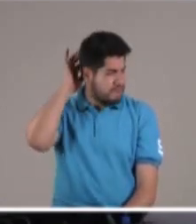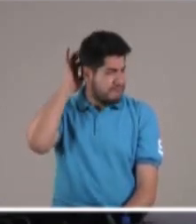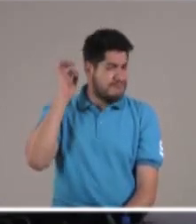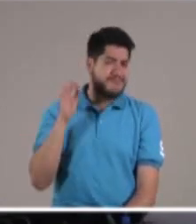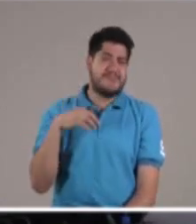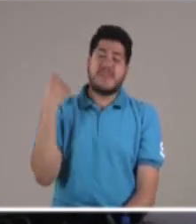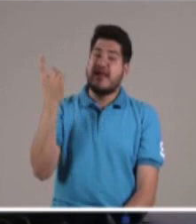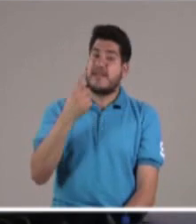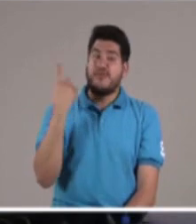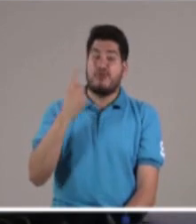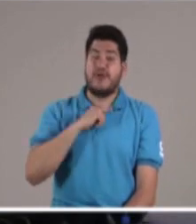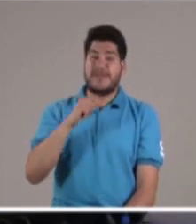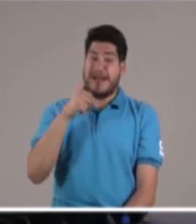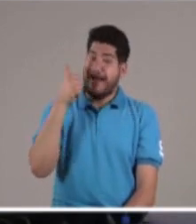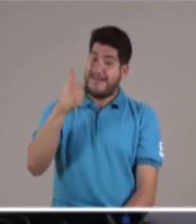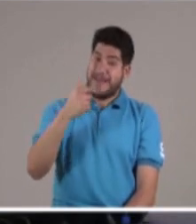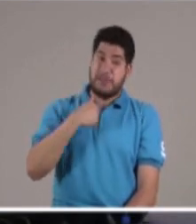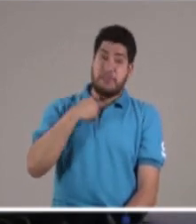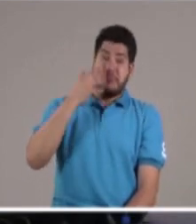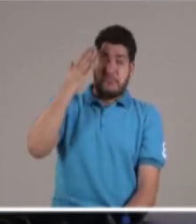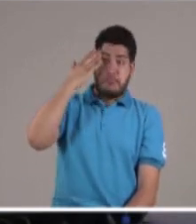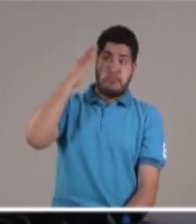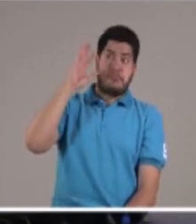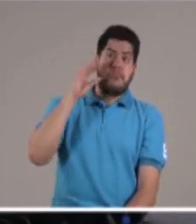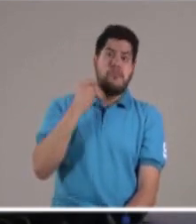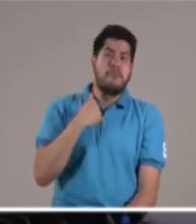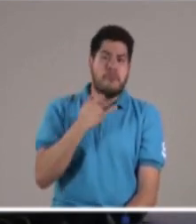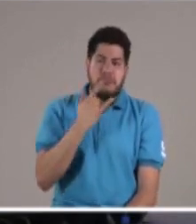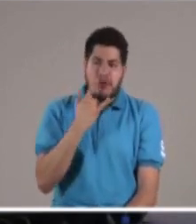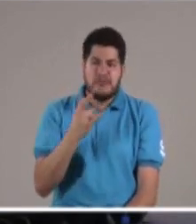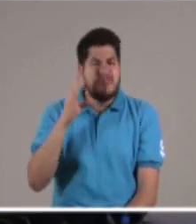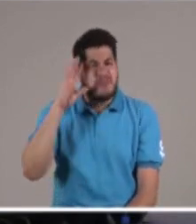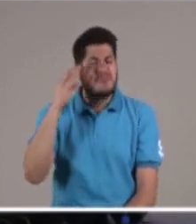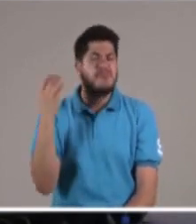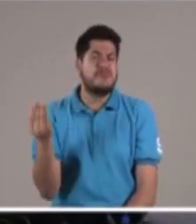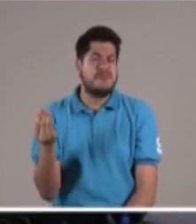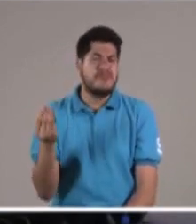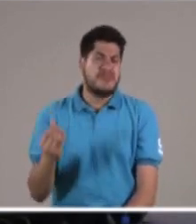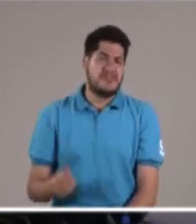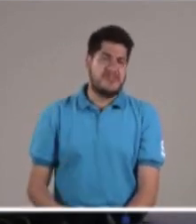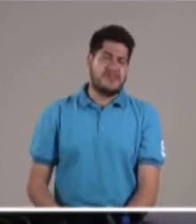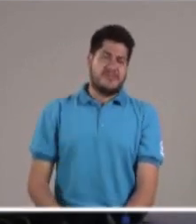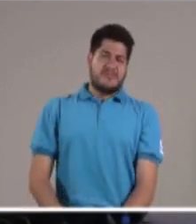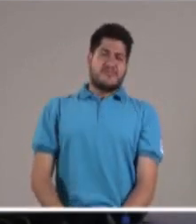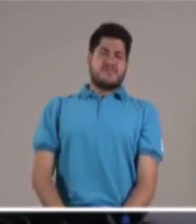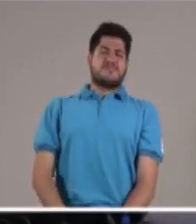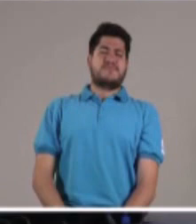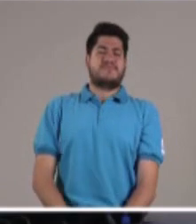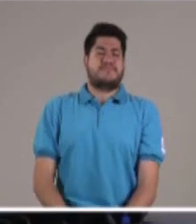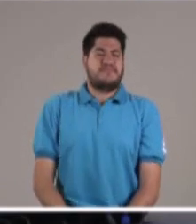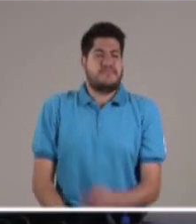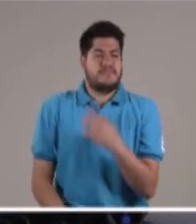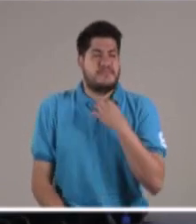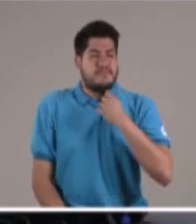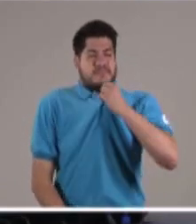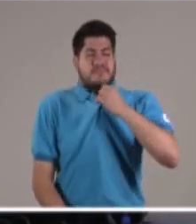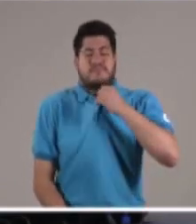todo que estaba también me ha yo ni sabía que me lo tenía que perdonar y ahora ahora tengo que saber por qué lo tengo que perdonar